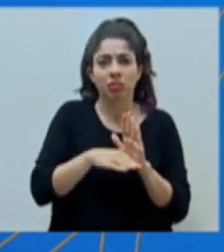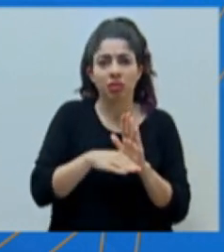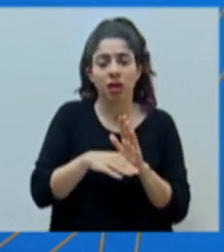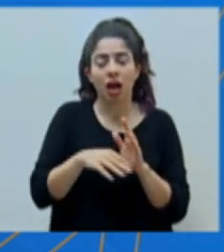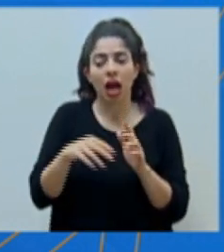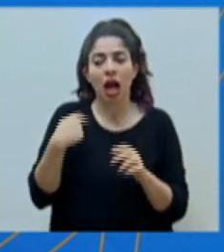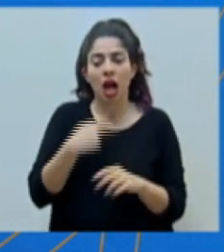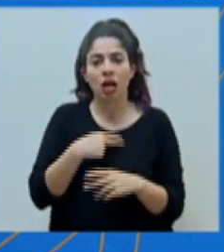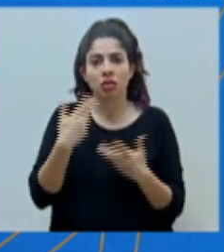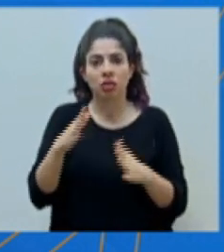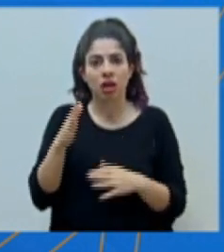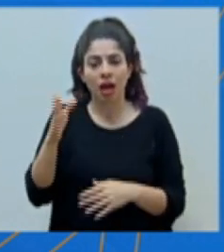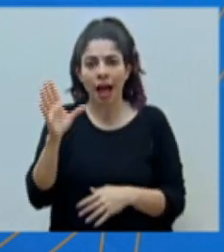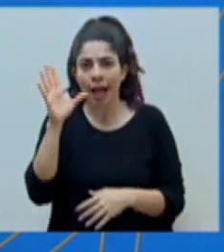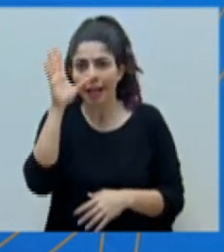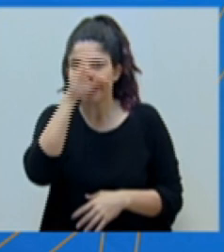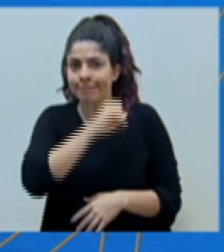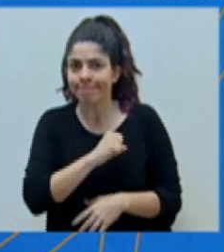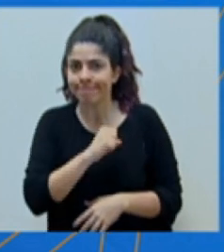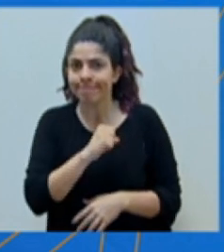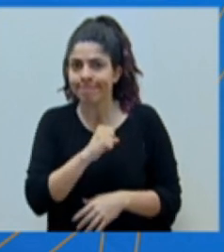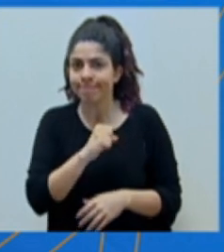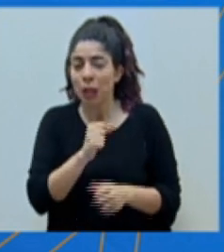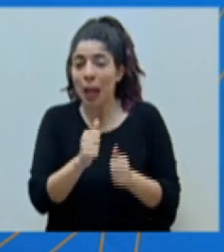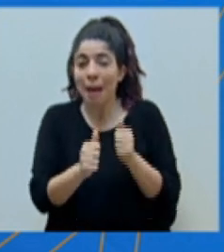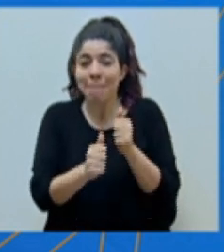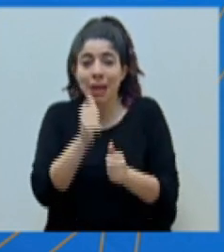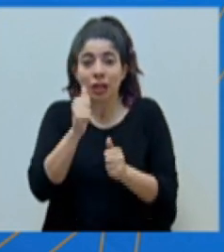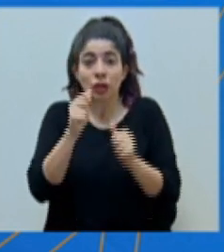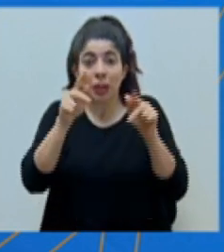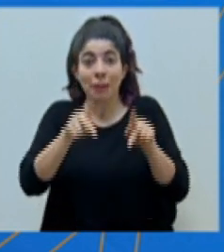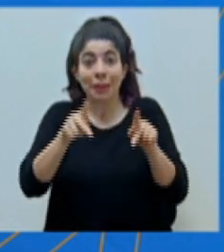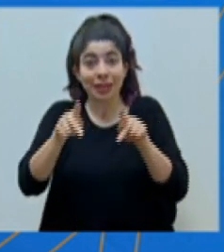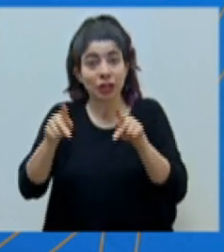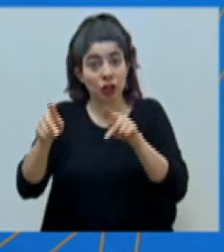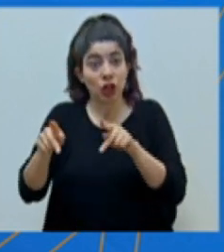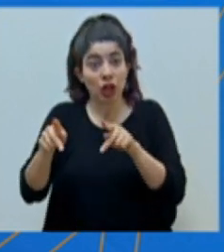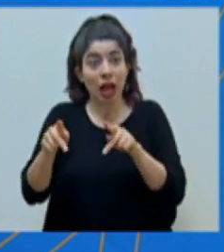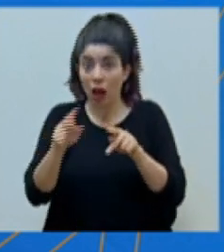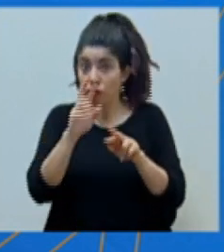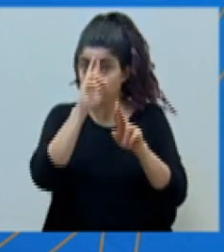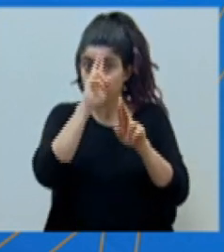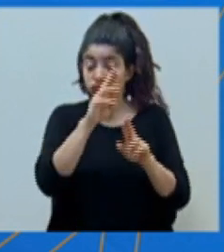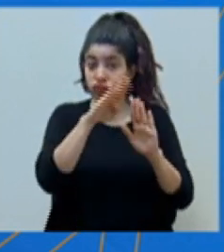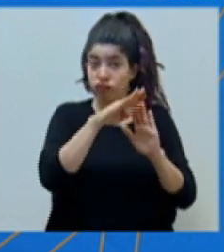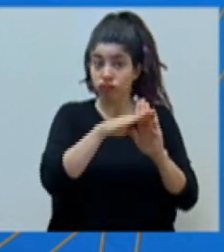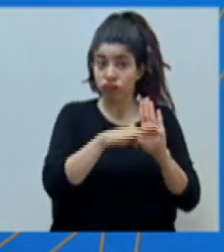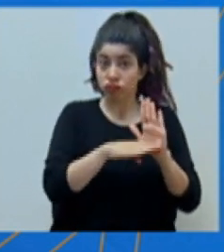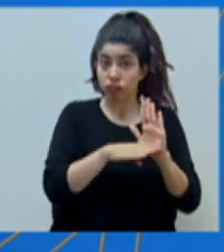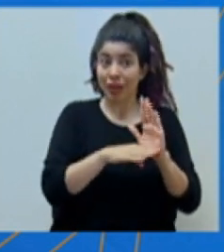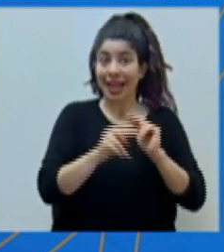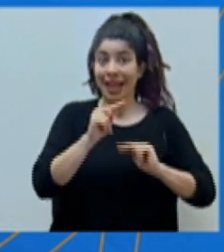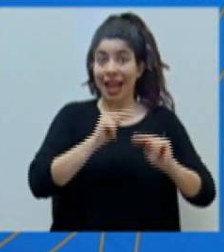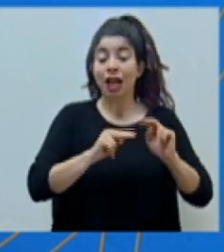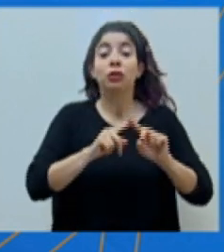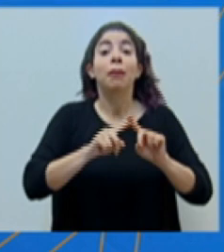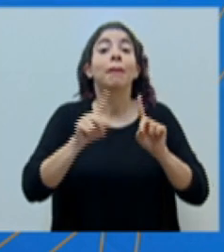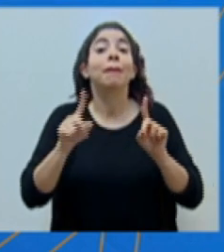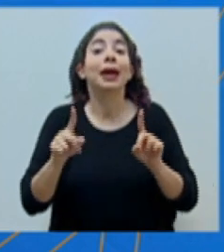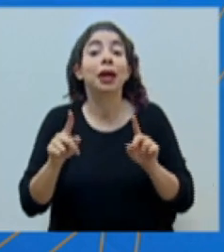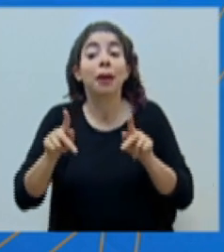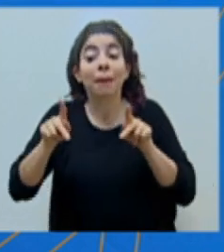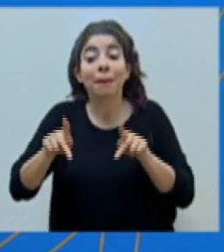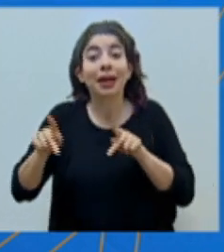y logramos constatar cómo la mayor parte de la población cumple las medidas y también los comercios. Sin embargo,